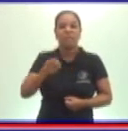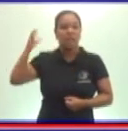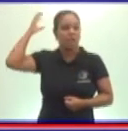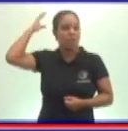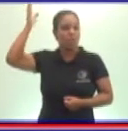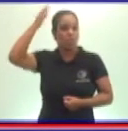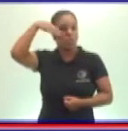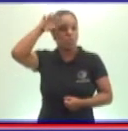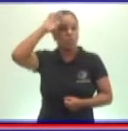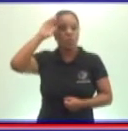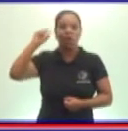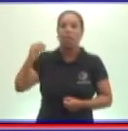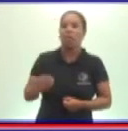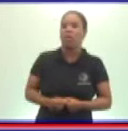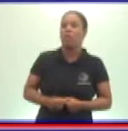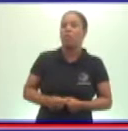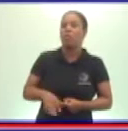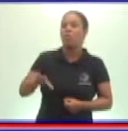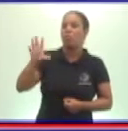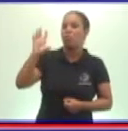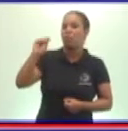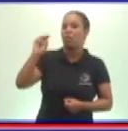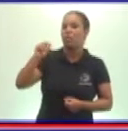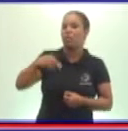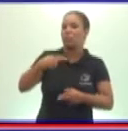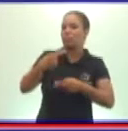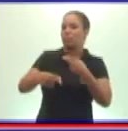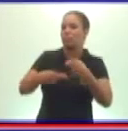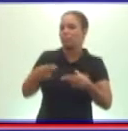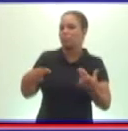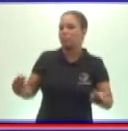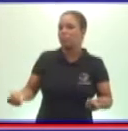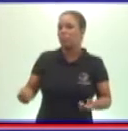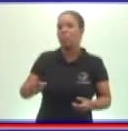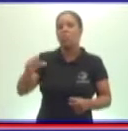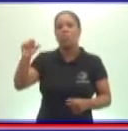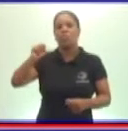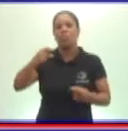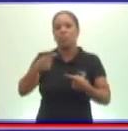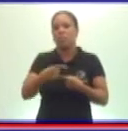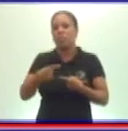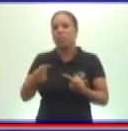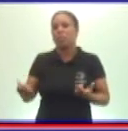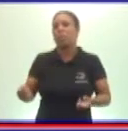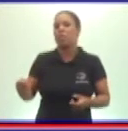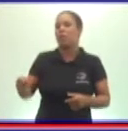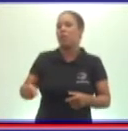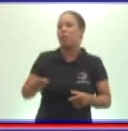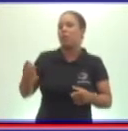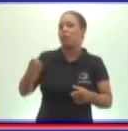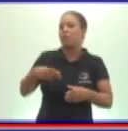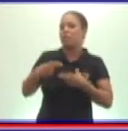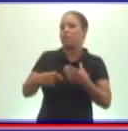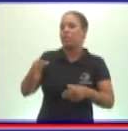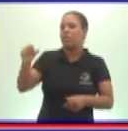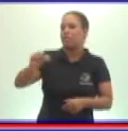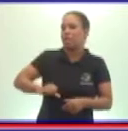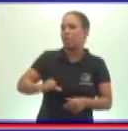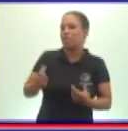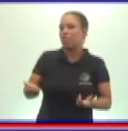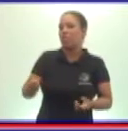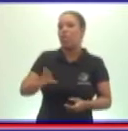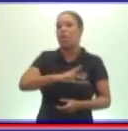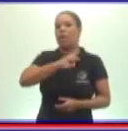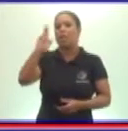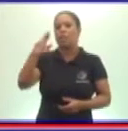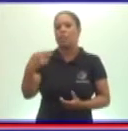denunciar precisamente los planes enemigos para atentar contra la revolución. Por eso es expresión de la lucha